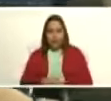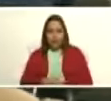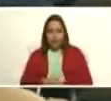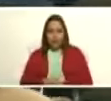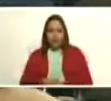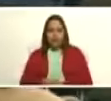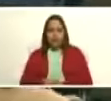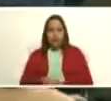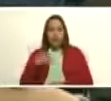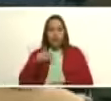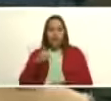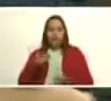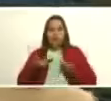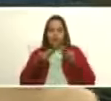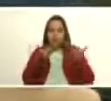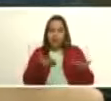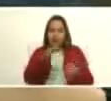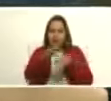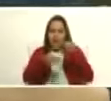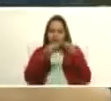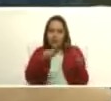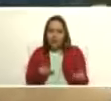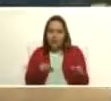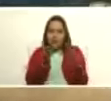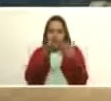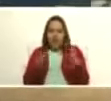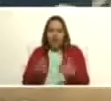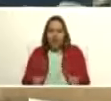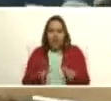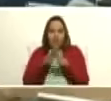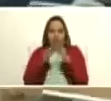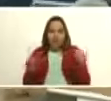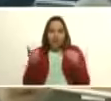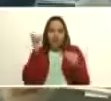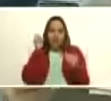se las voy a regalar como regalo de Navidad a todos y todas.